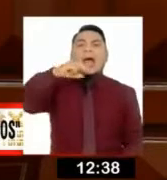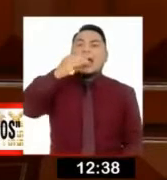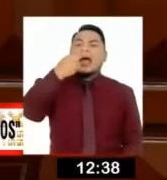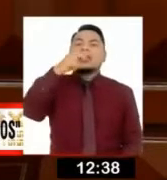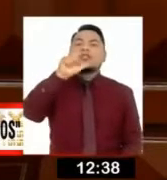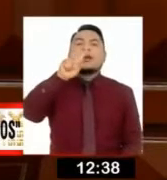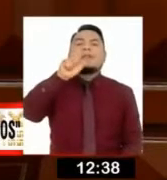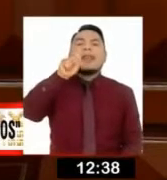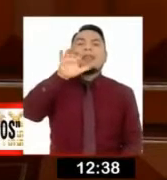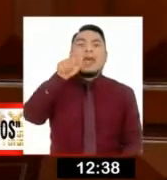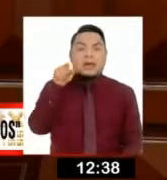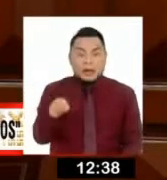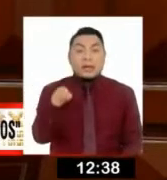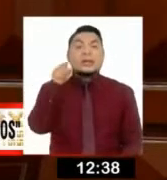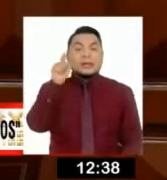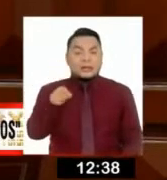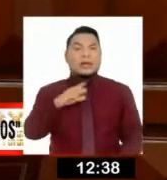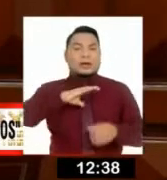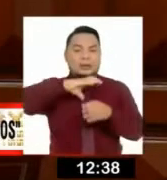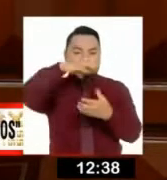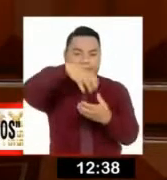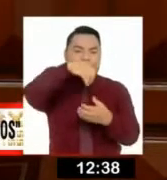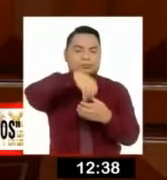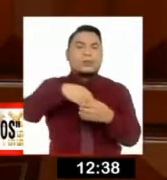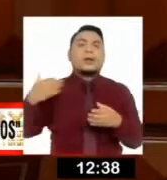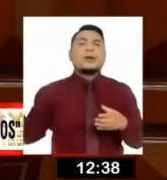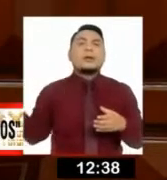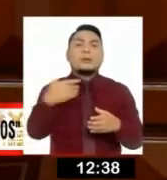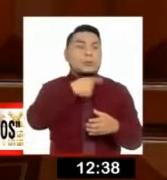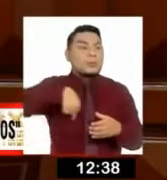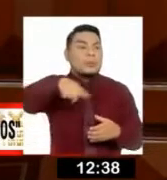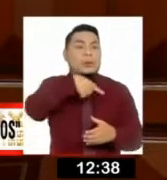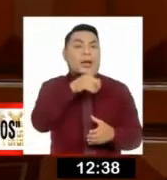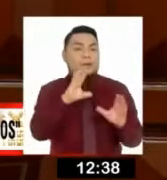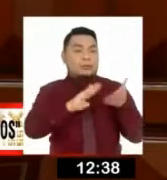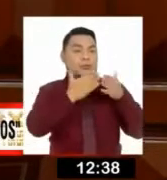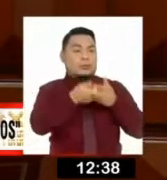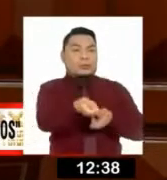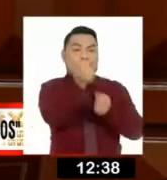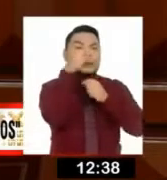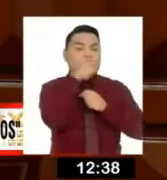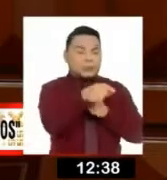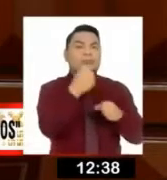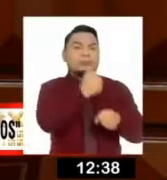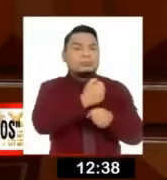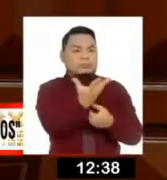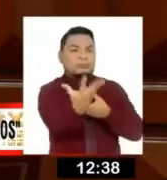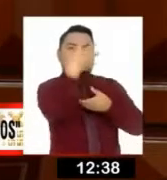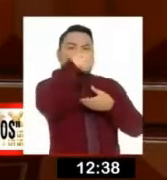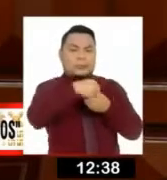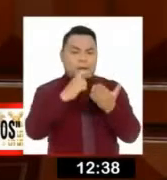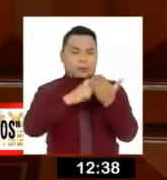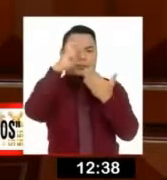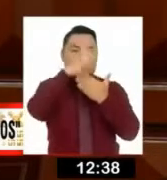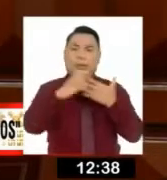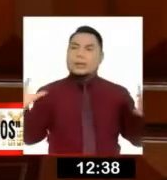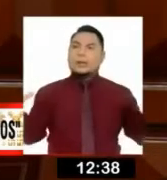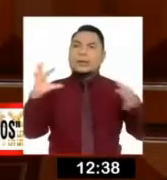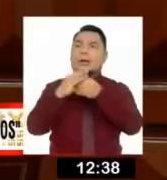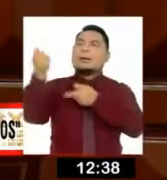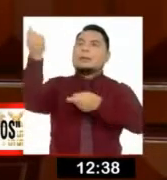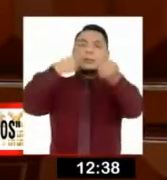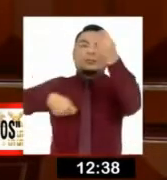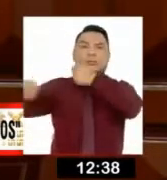salazón, charqui y embutidos con los pescadores artesanales y el reflote de nuestra industria